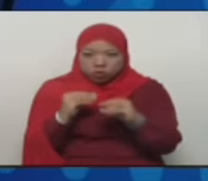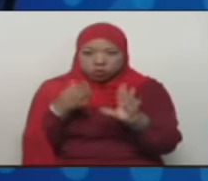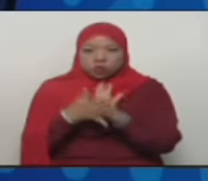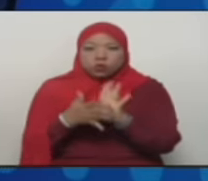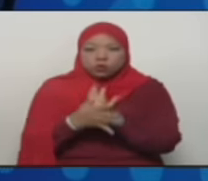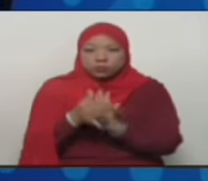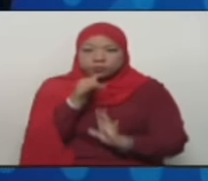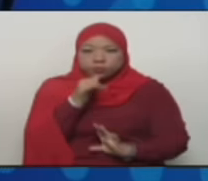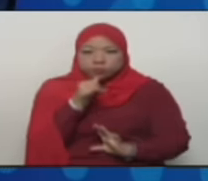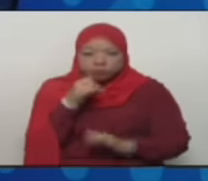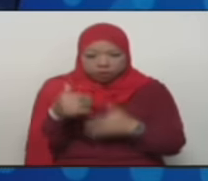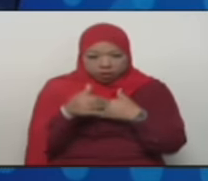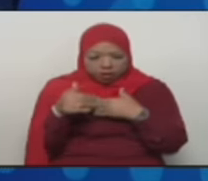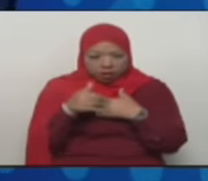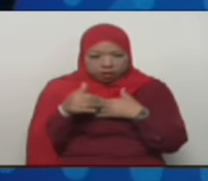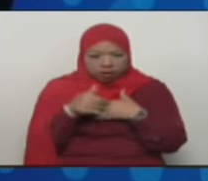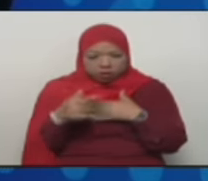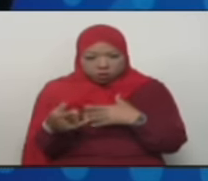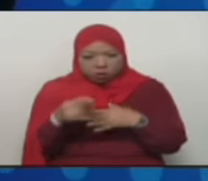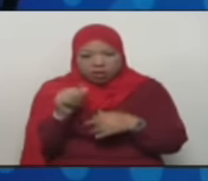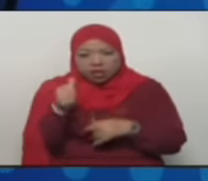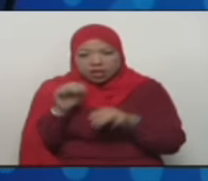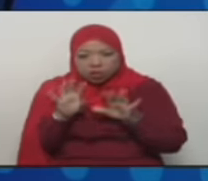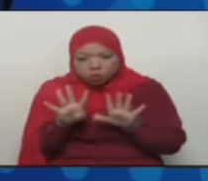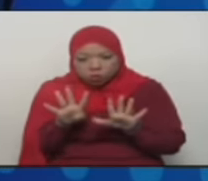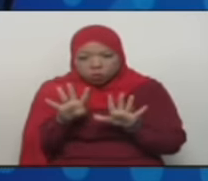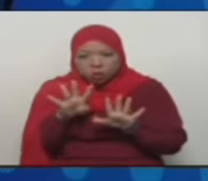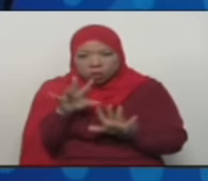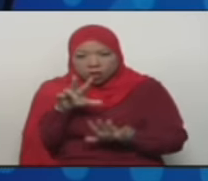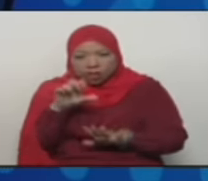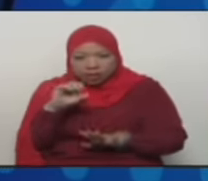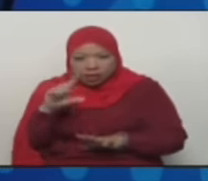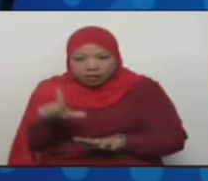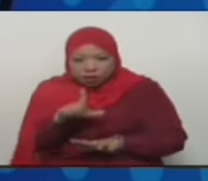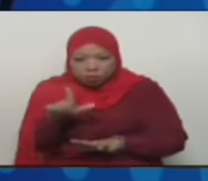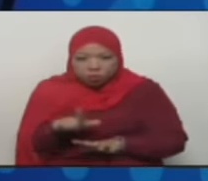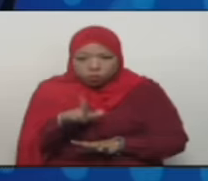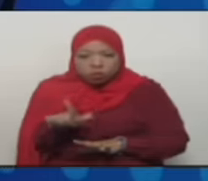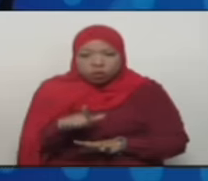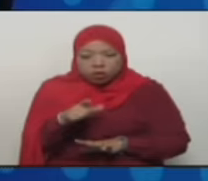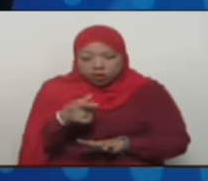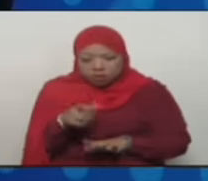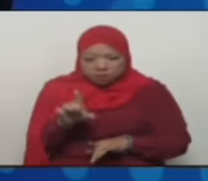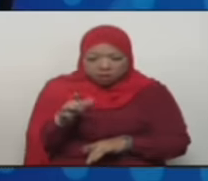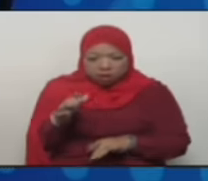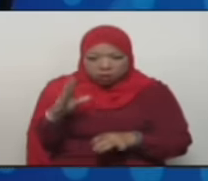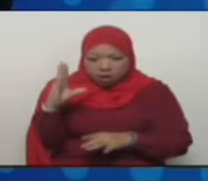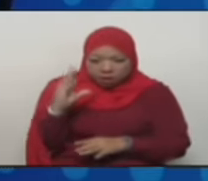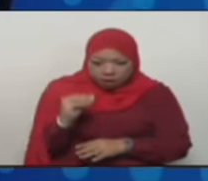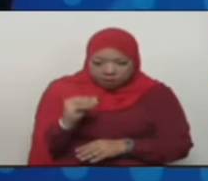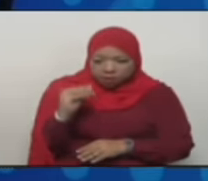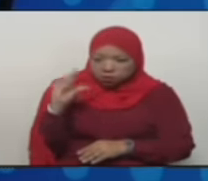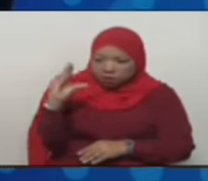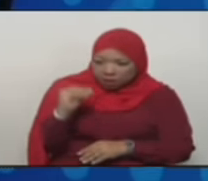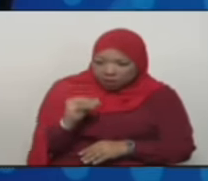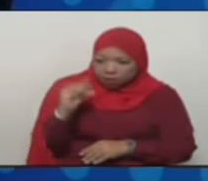un ataque masivo como el 29 y 30 de julio, etcétera, etcétera. O sea, ellos iban